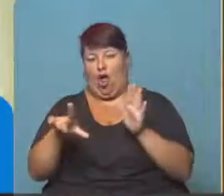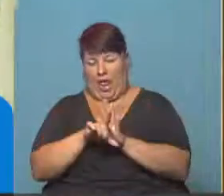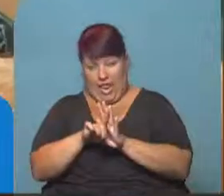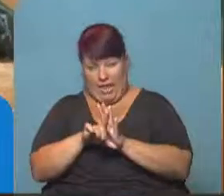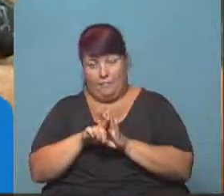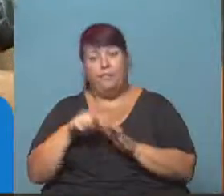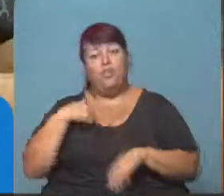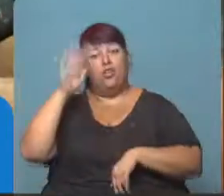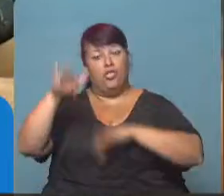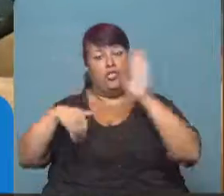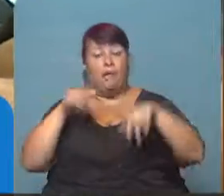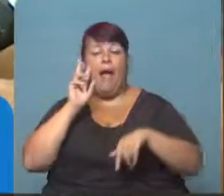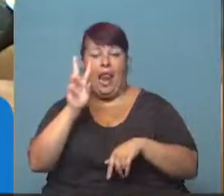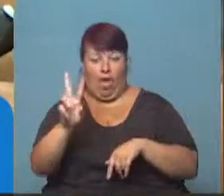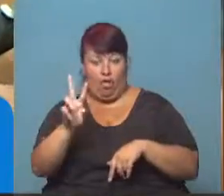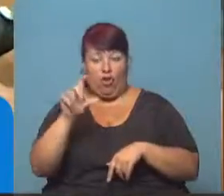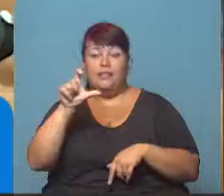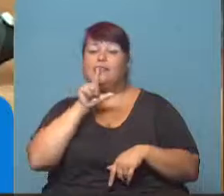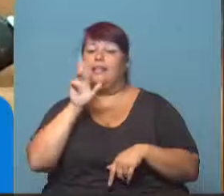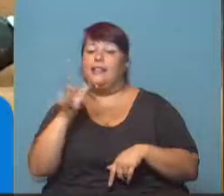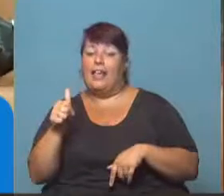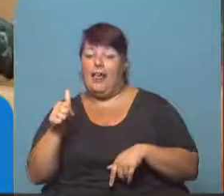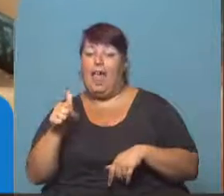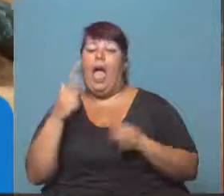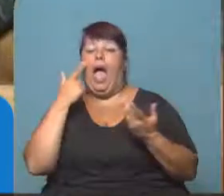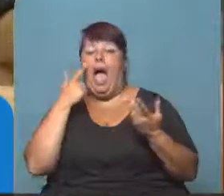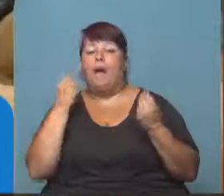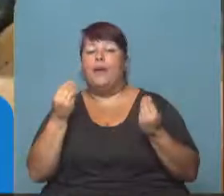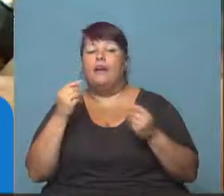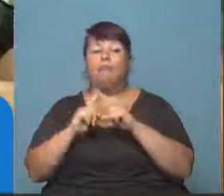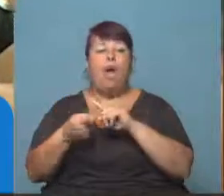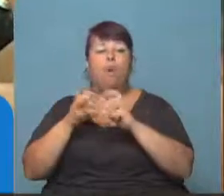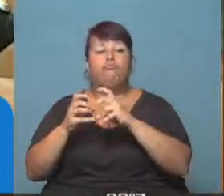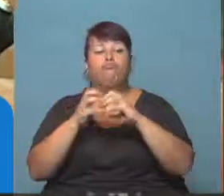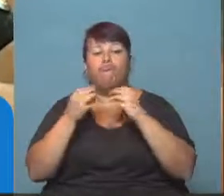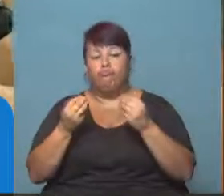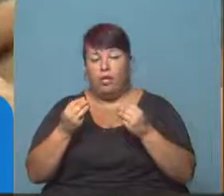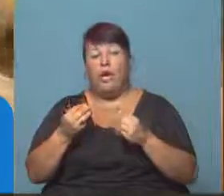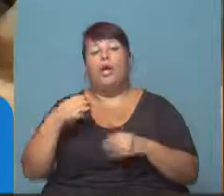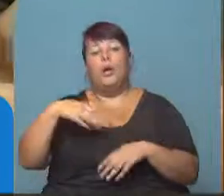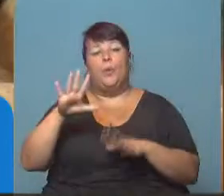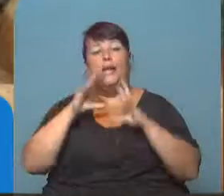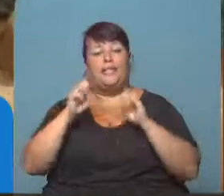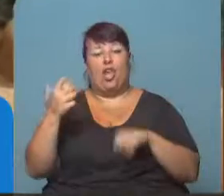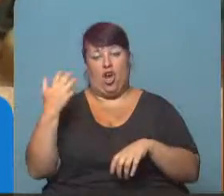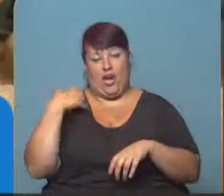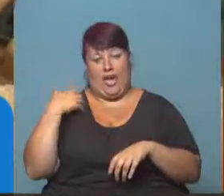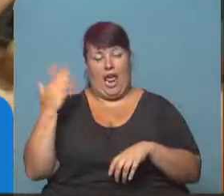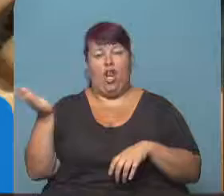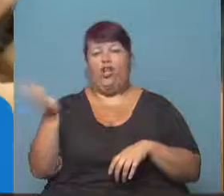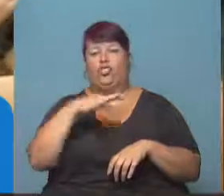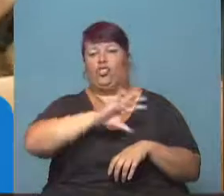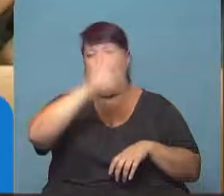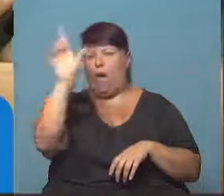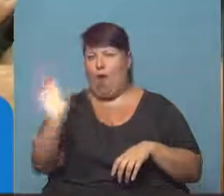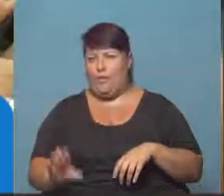Los convocamos a las 14 horas en Cetera para ver qué va a definir. Van a estar los secretarios generales de todas las